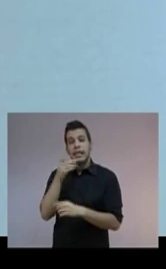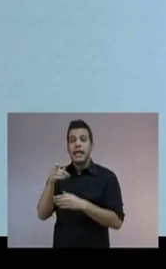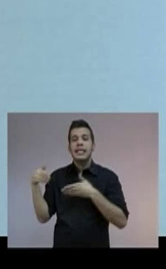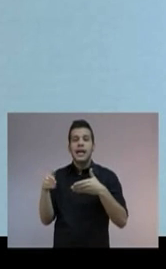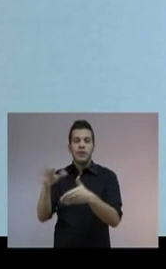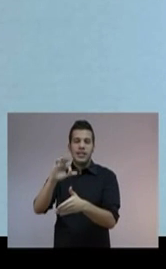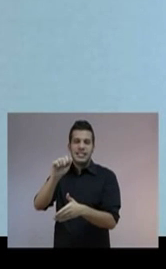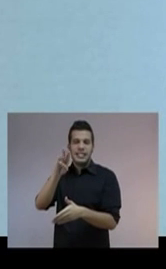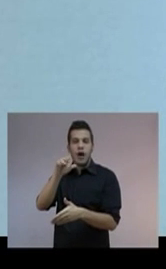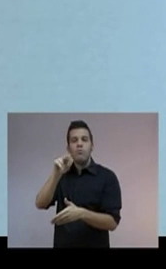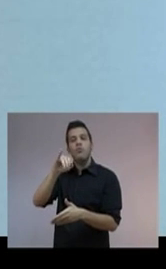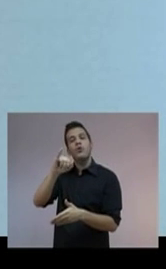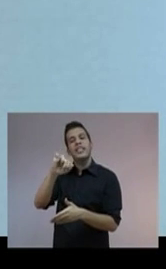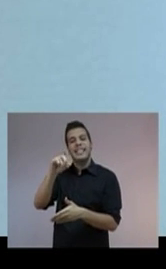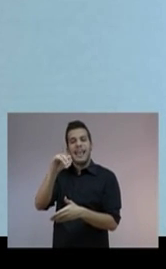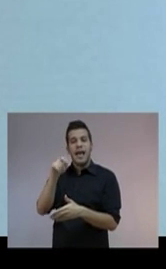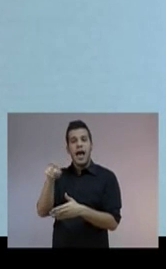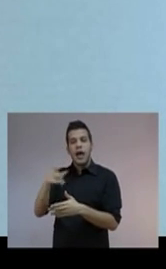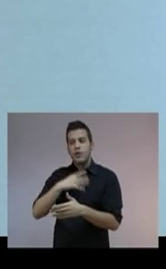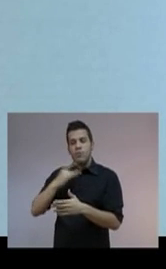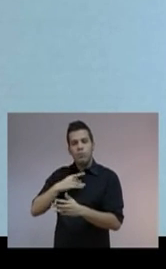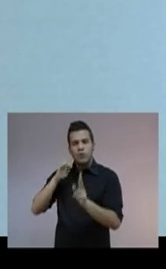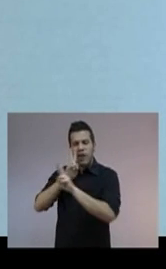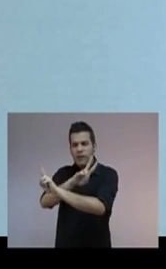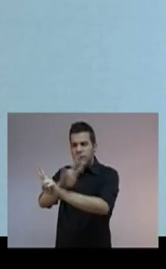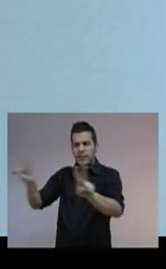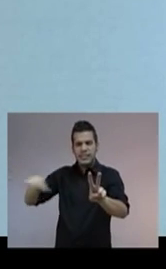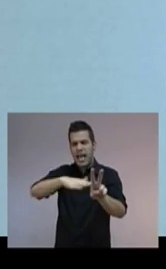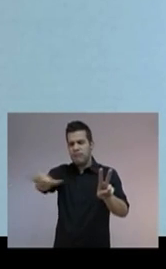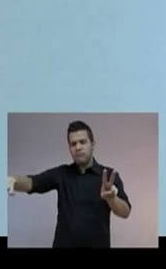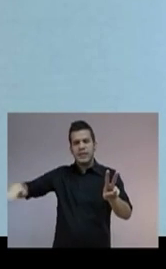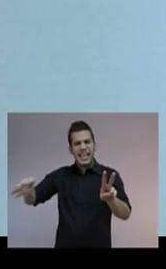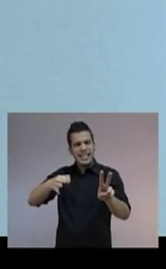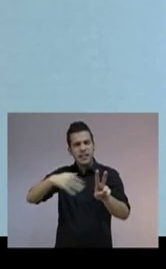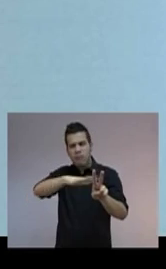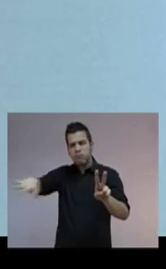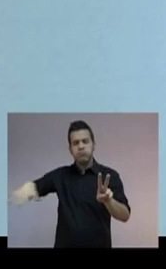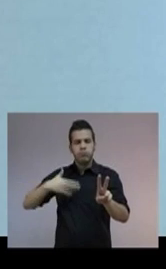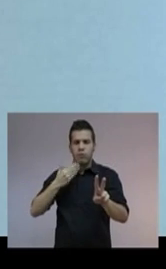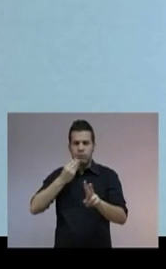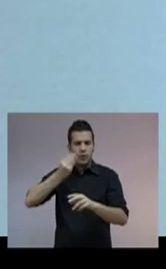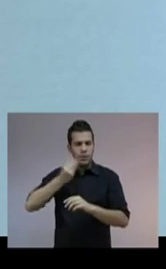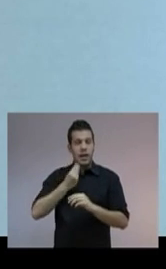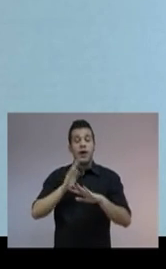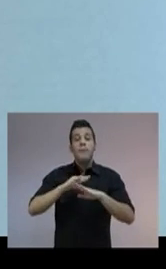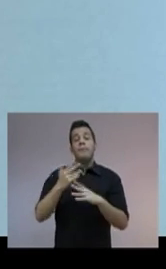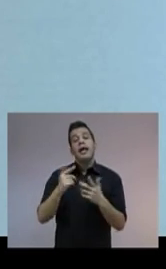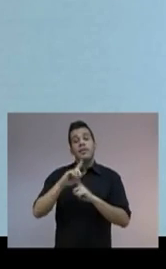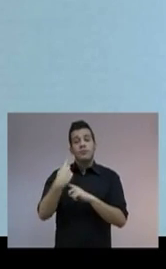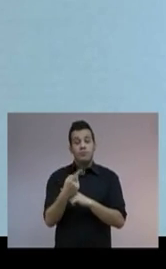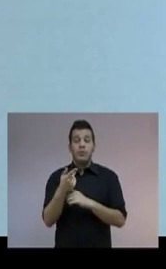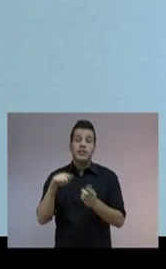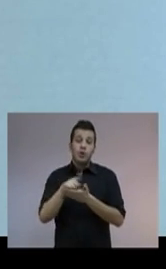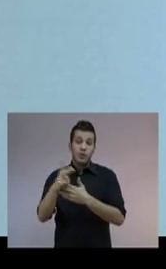Sapullada, desde el que se observan unas espectaculares vistas de toda la isla. Para acabar la ruta hacemos una parada en Escaló,